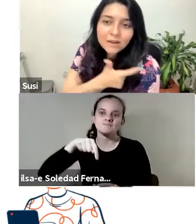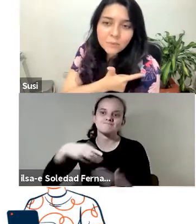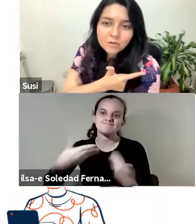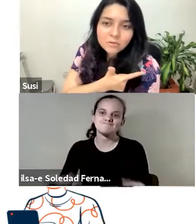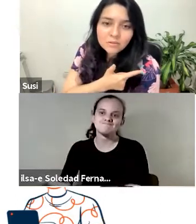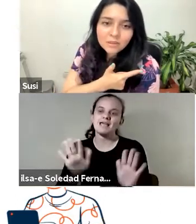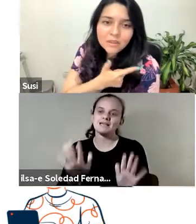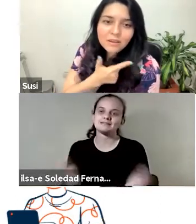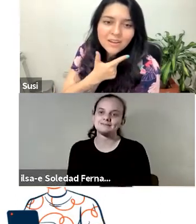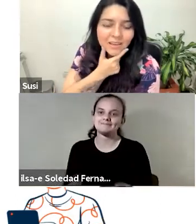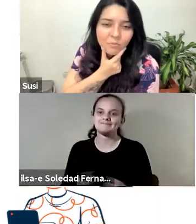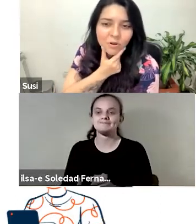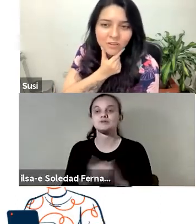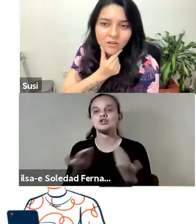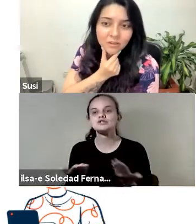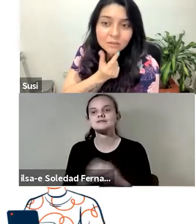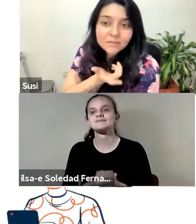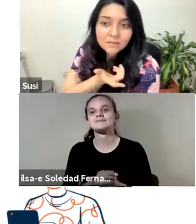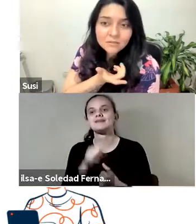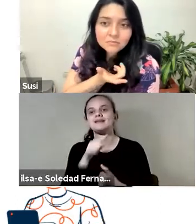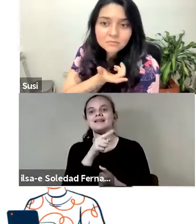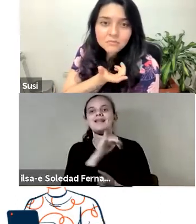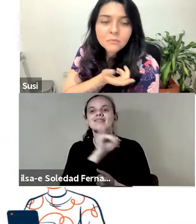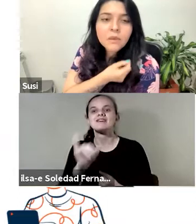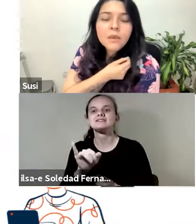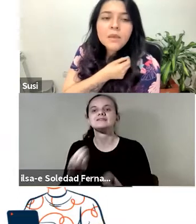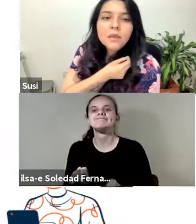o académicos. Y la verdad es que un poquito es lo que está pasando.